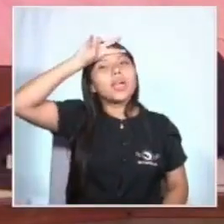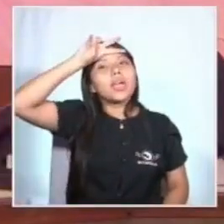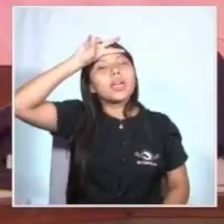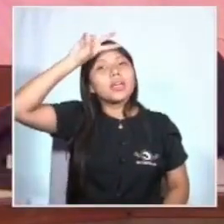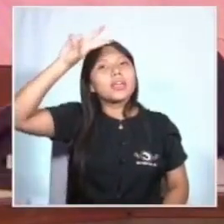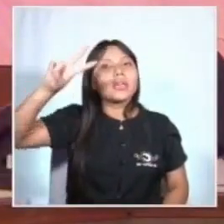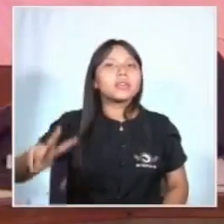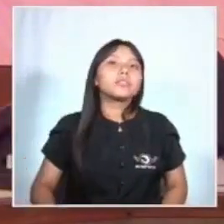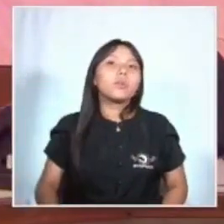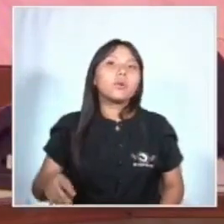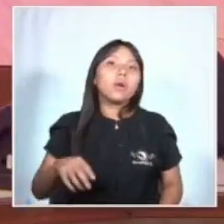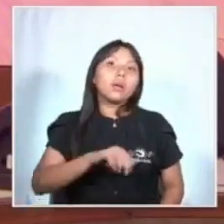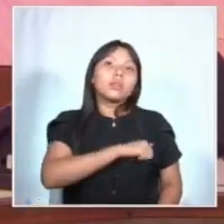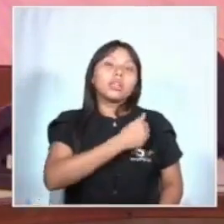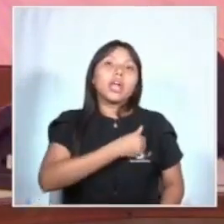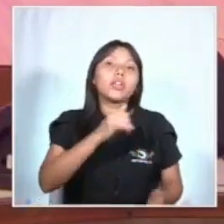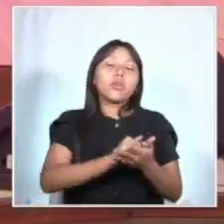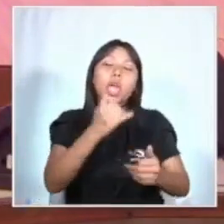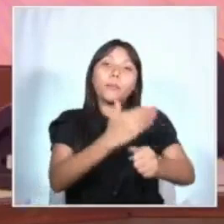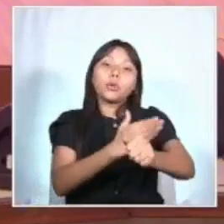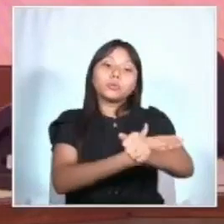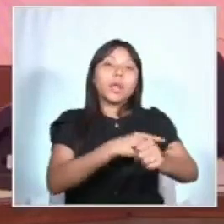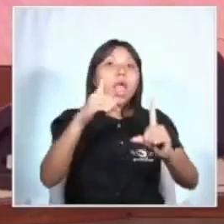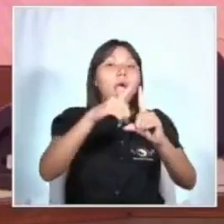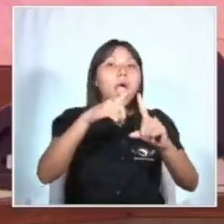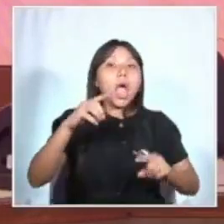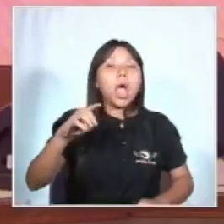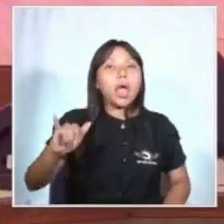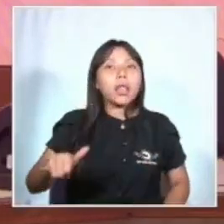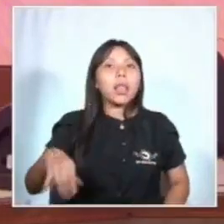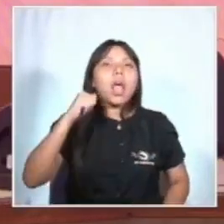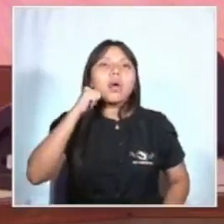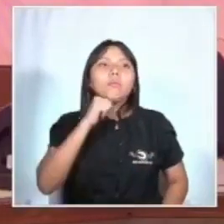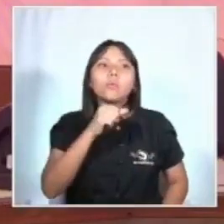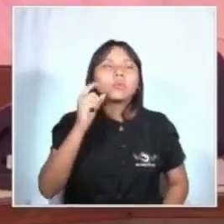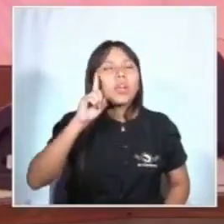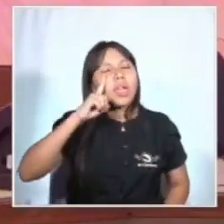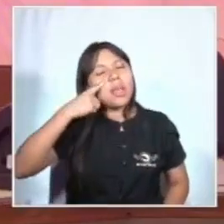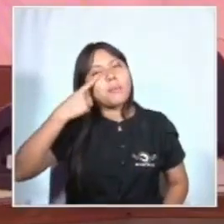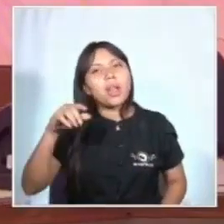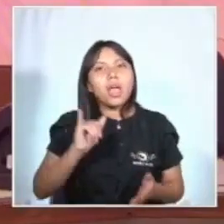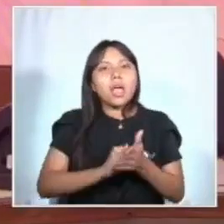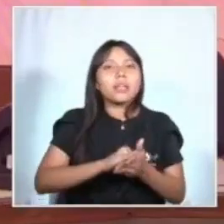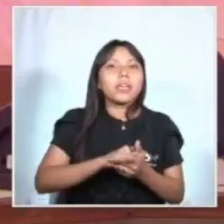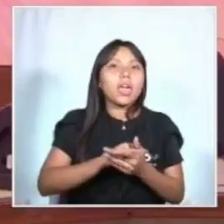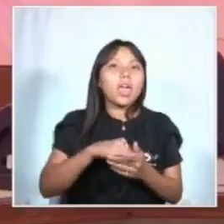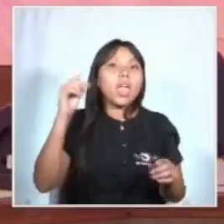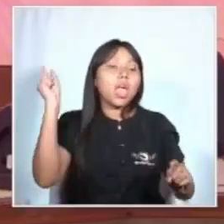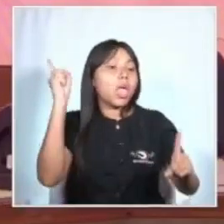autoritario que prospera, a la mujer amargada que finalmente encuentra